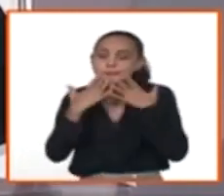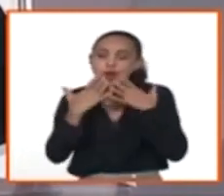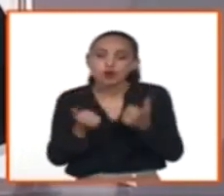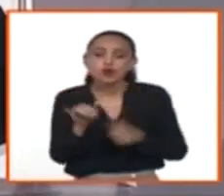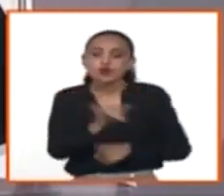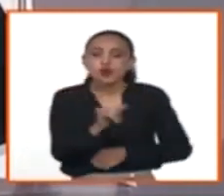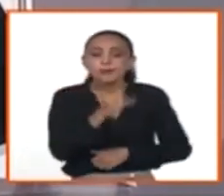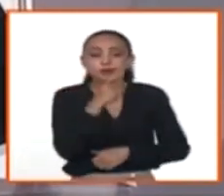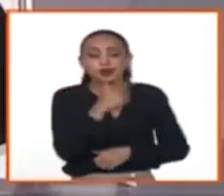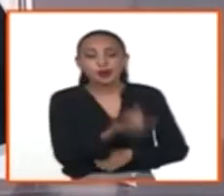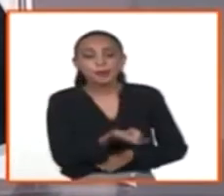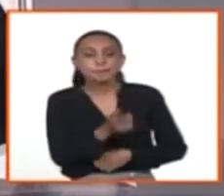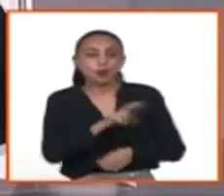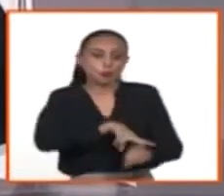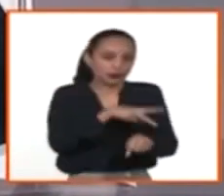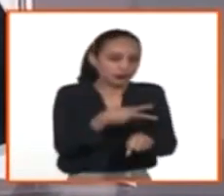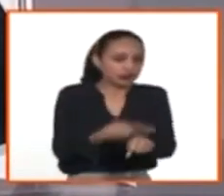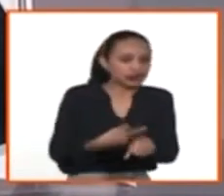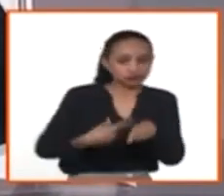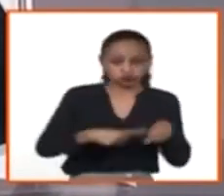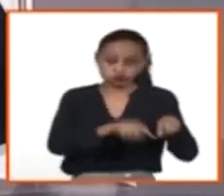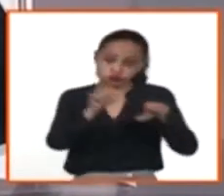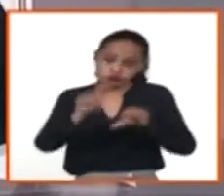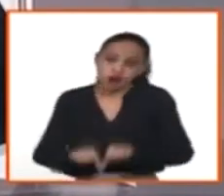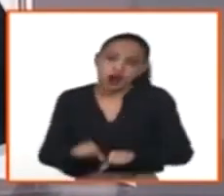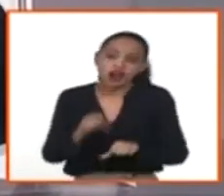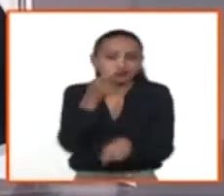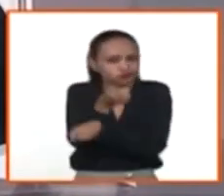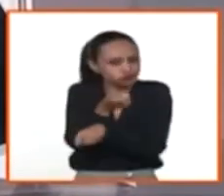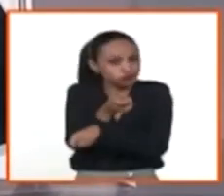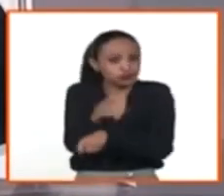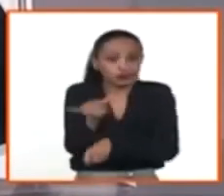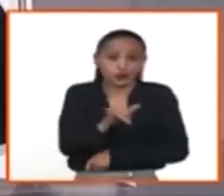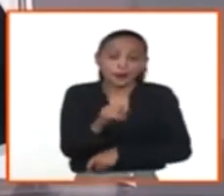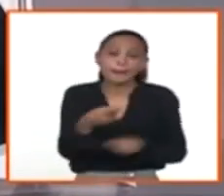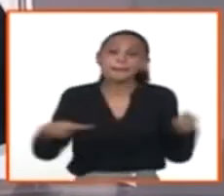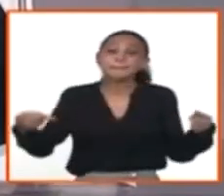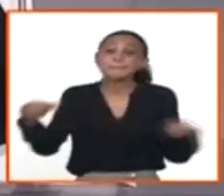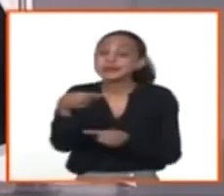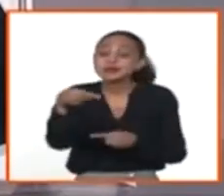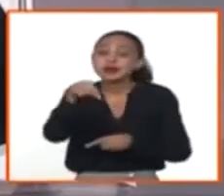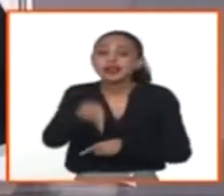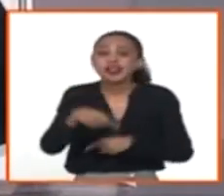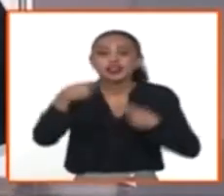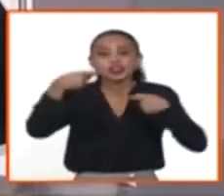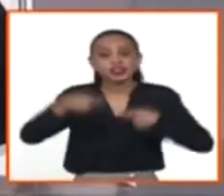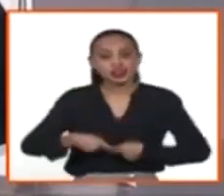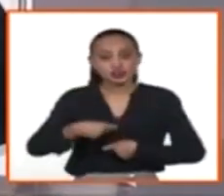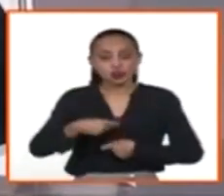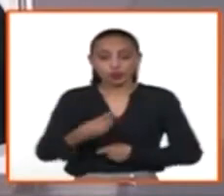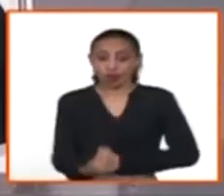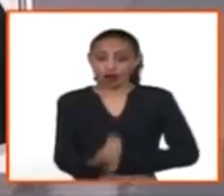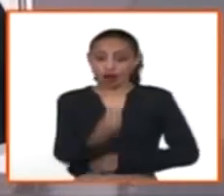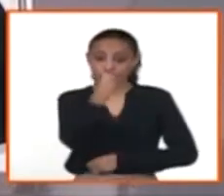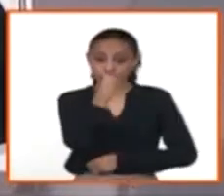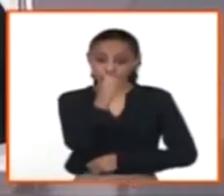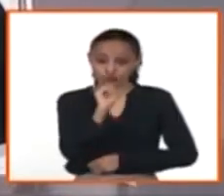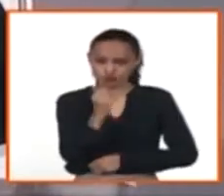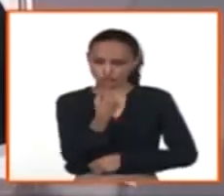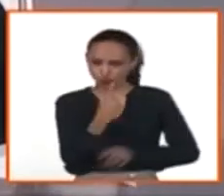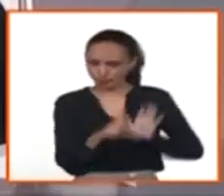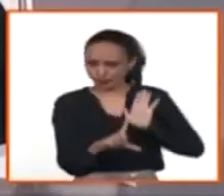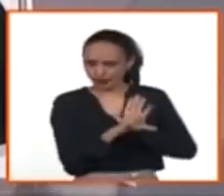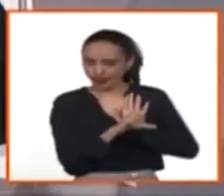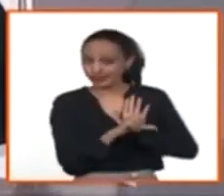preventivos, educativos, y apunta también hacia el cumplimiento de los principios del derecho a la alimentación, no solo para esta ley, sino ahora a partir de